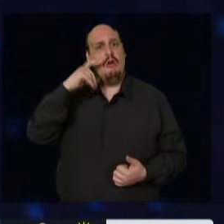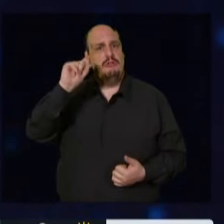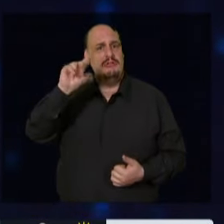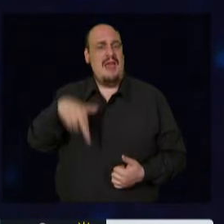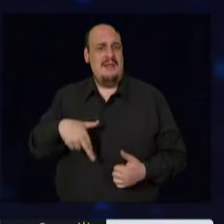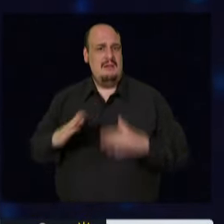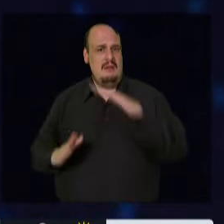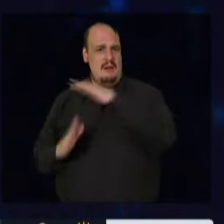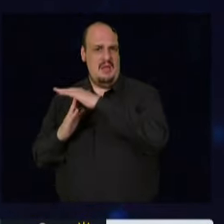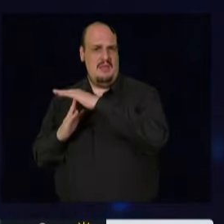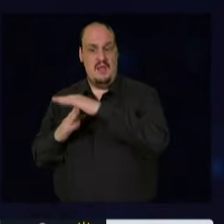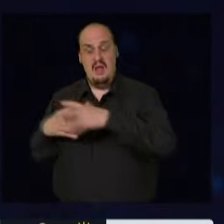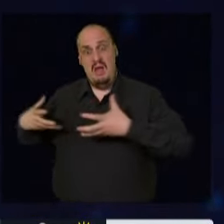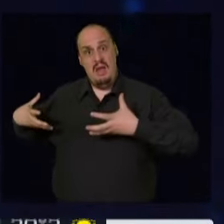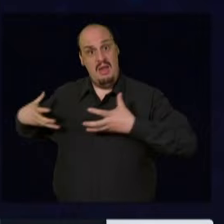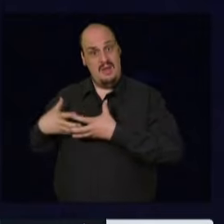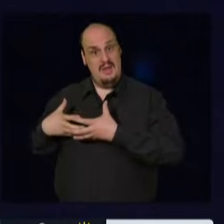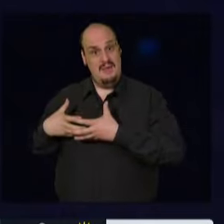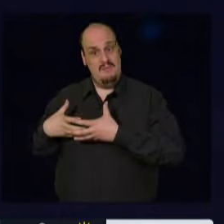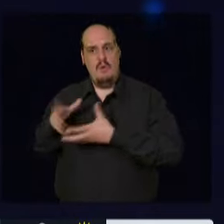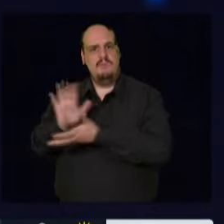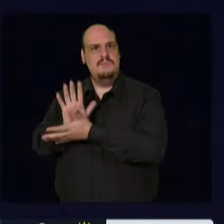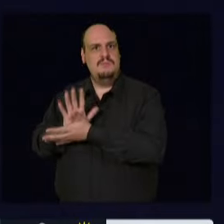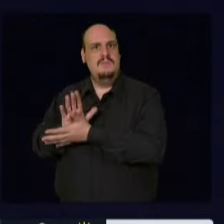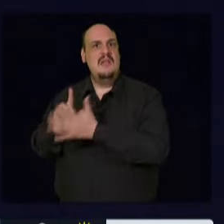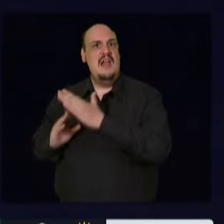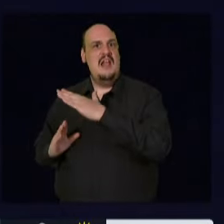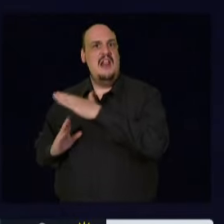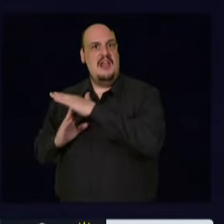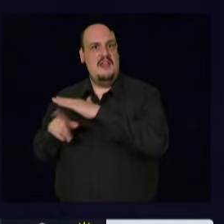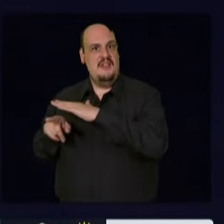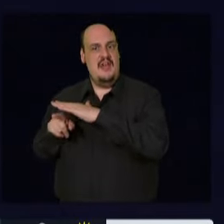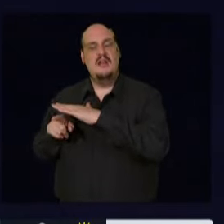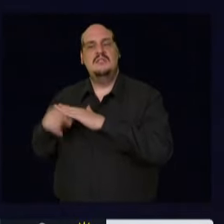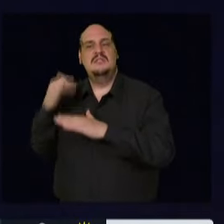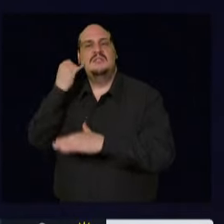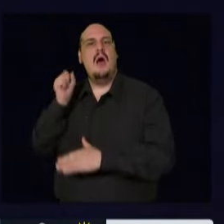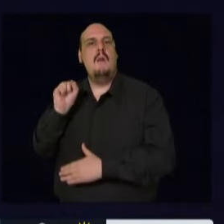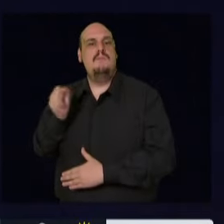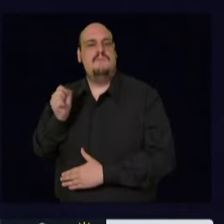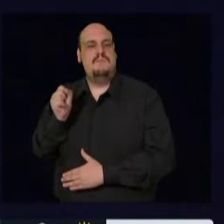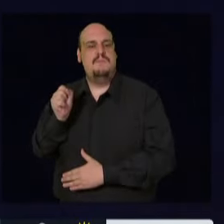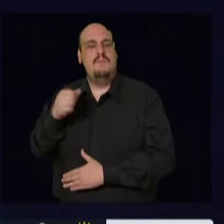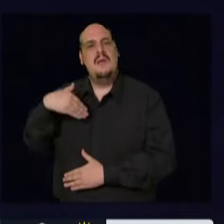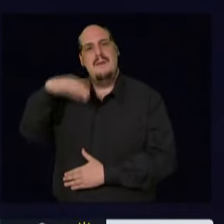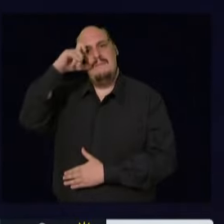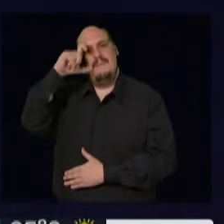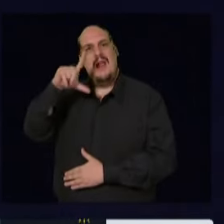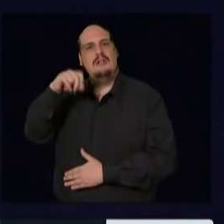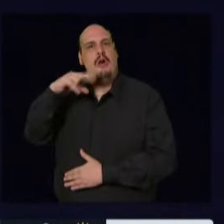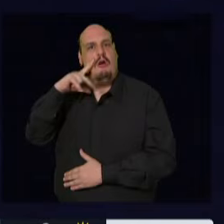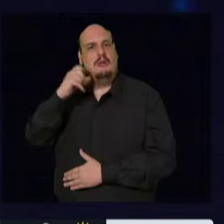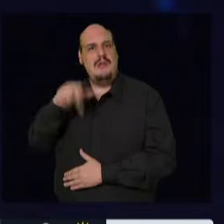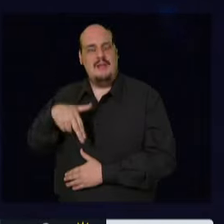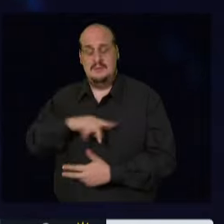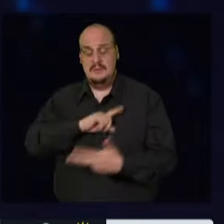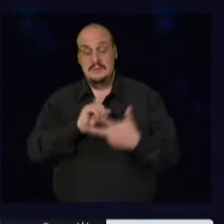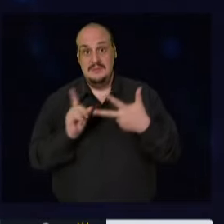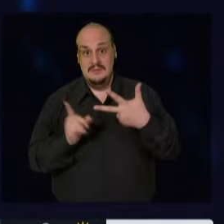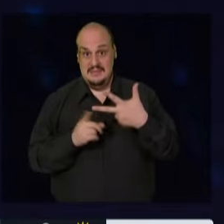Ese equipo, ese liderazgo y esa realidad ya la tengo. Lo tengo a Carlos Melconian.